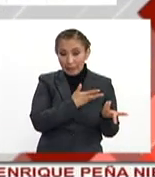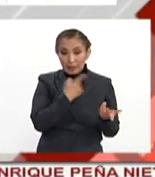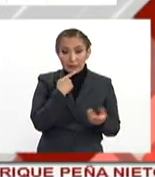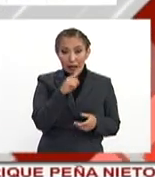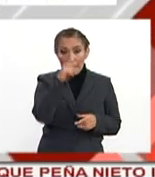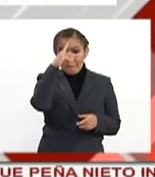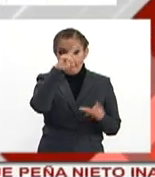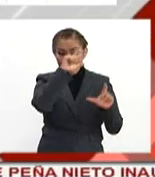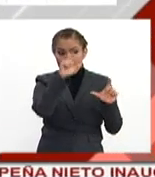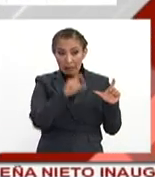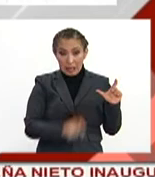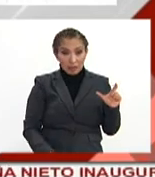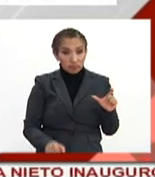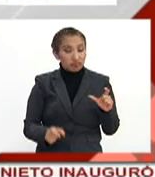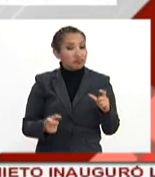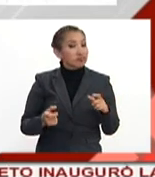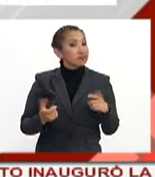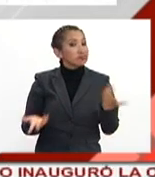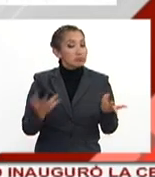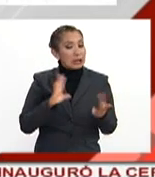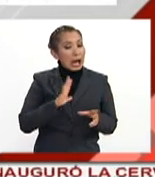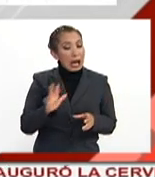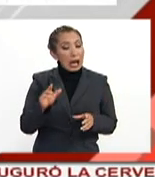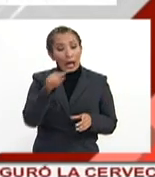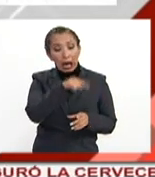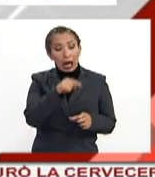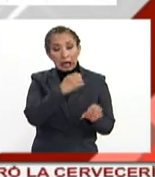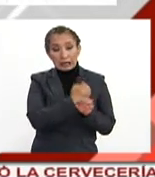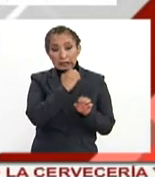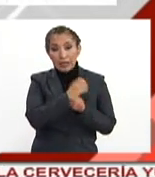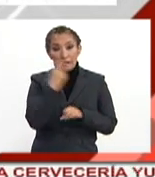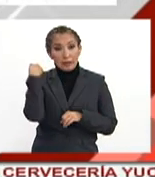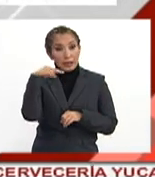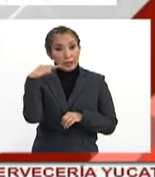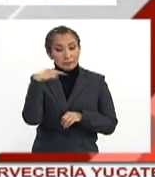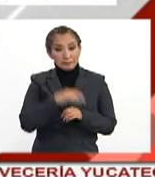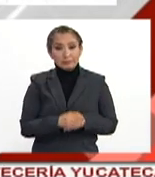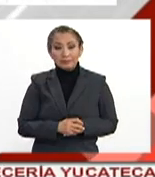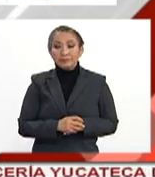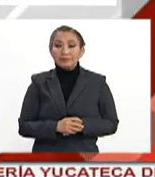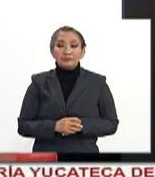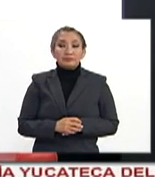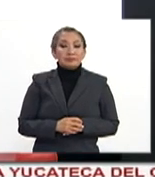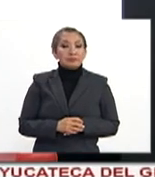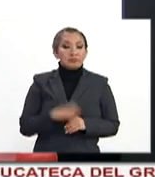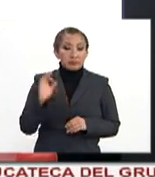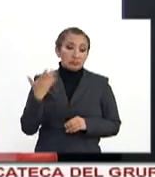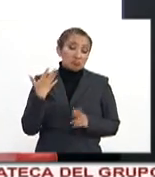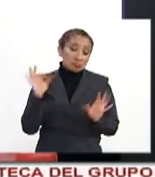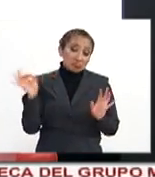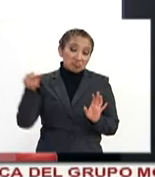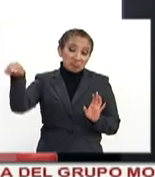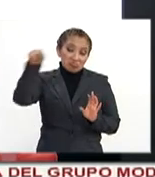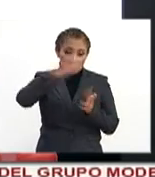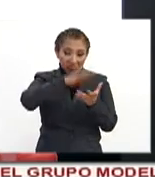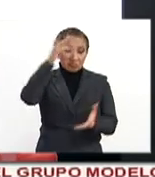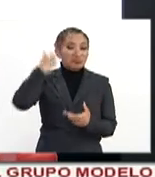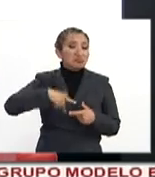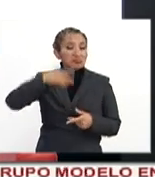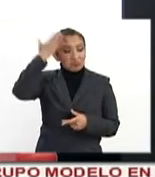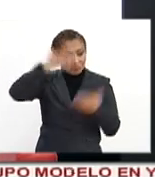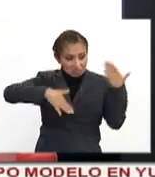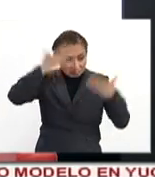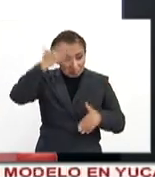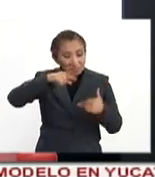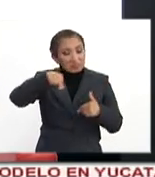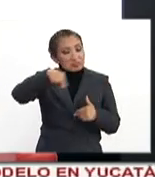orden nacional, se ubica en el estado de Veracruz. Sí, claro. Y si bien buena parte de la gente se ha enterado de